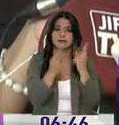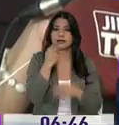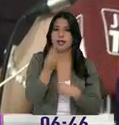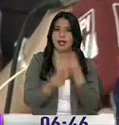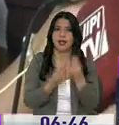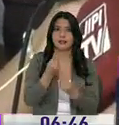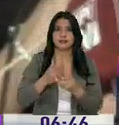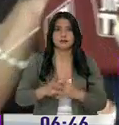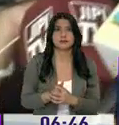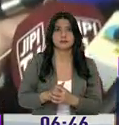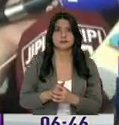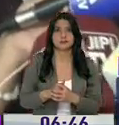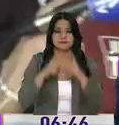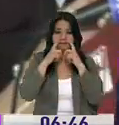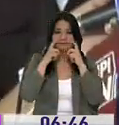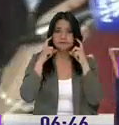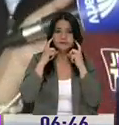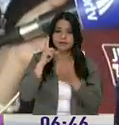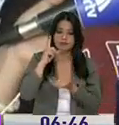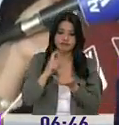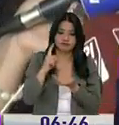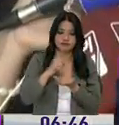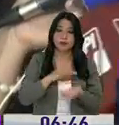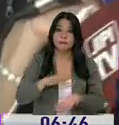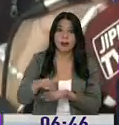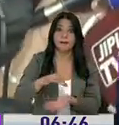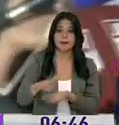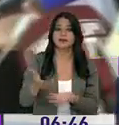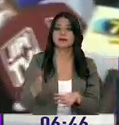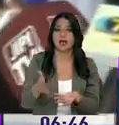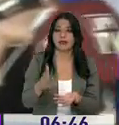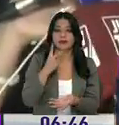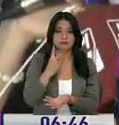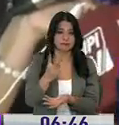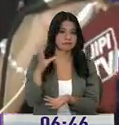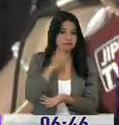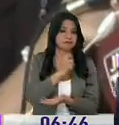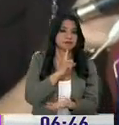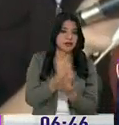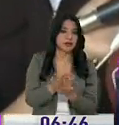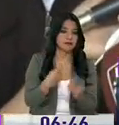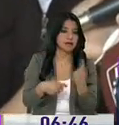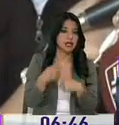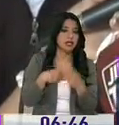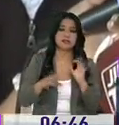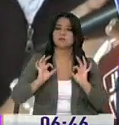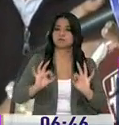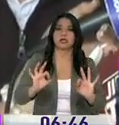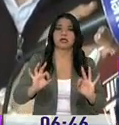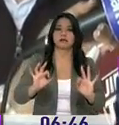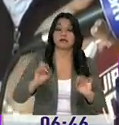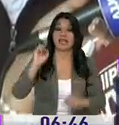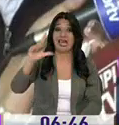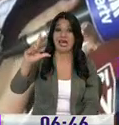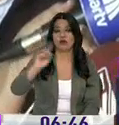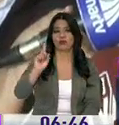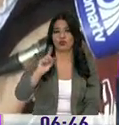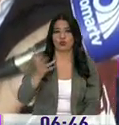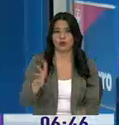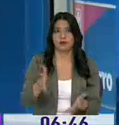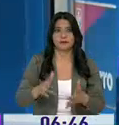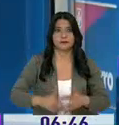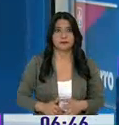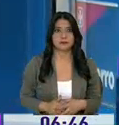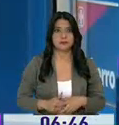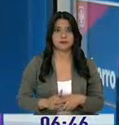dispositivos médicos no se encuentran almacenados. De esta manera podemos lograr que no exista especulación ni acaparamiento de los productos.